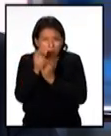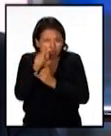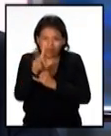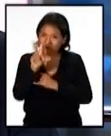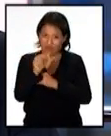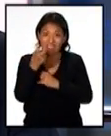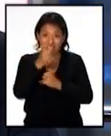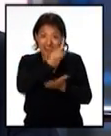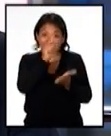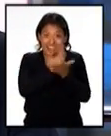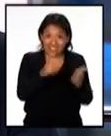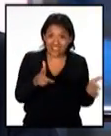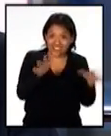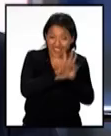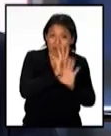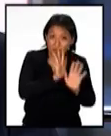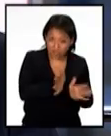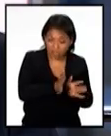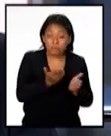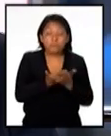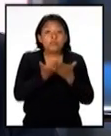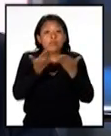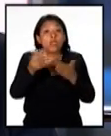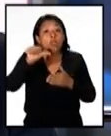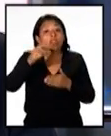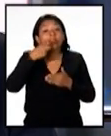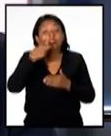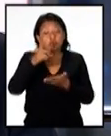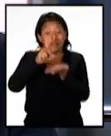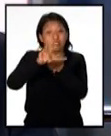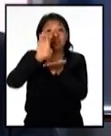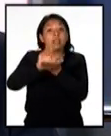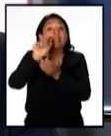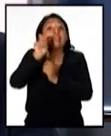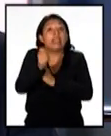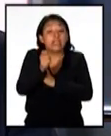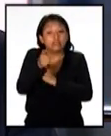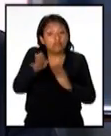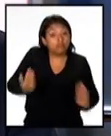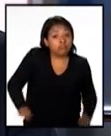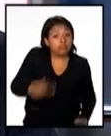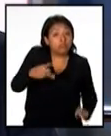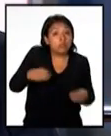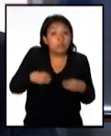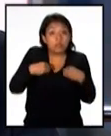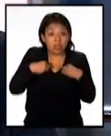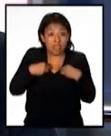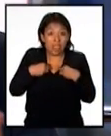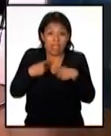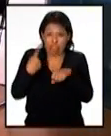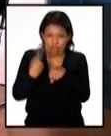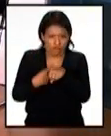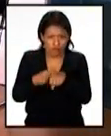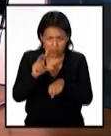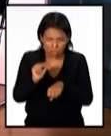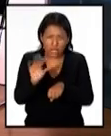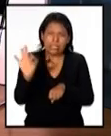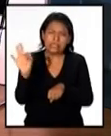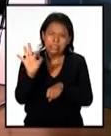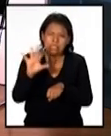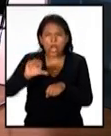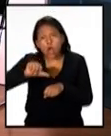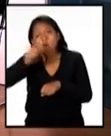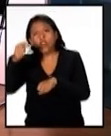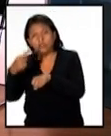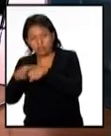que ha habido. Hoy podemos reconocer que la discapacidad es una condición de vida, no es una enfermedad, aunque pueda estar ligada a algunas